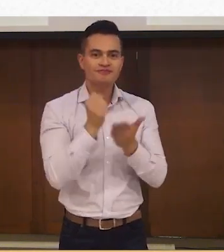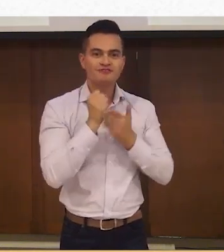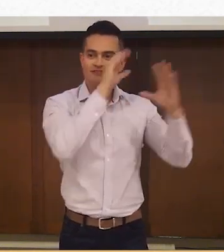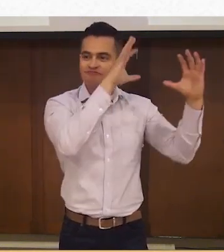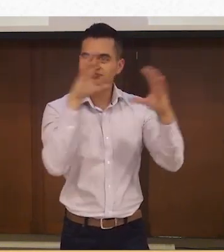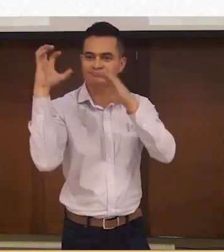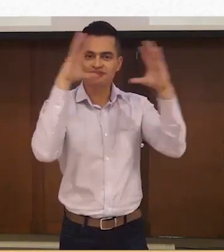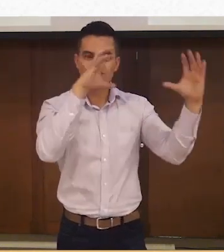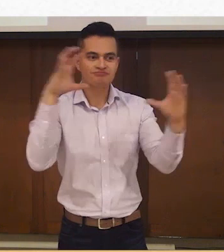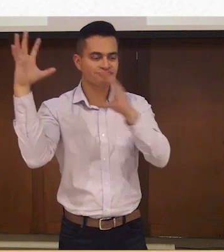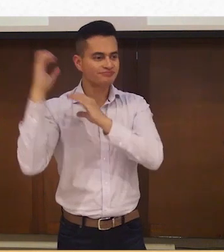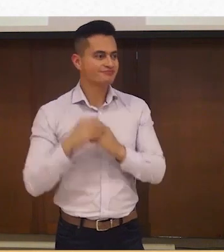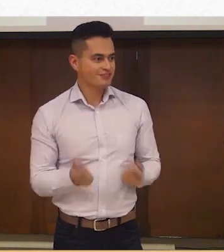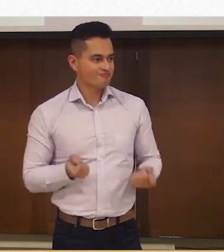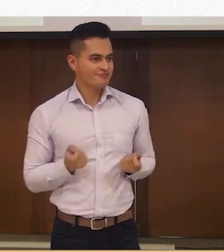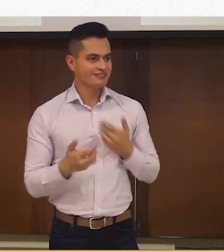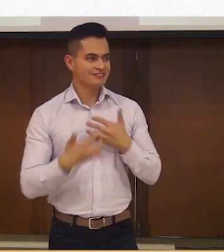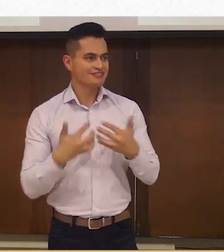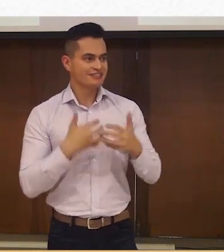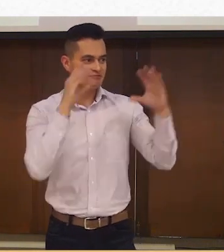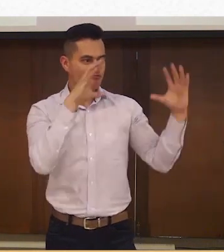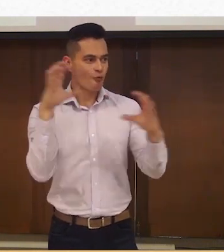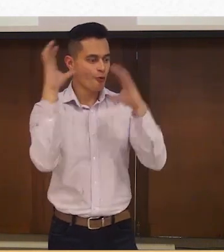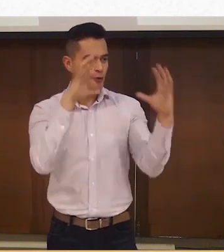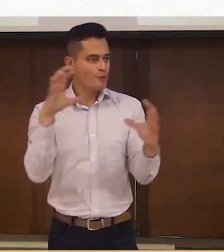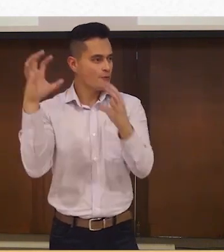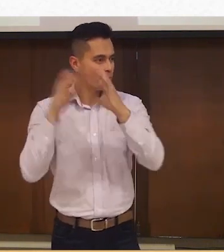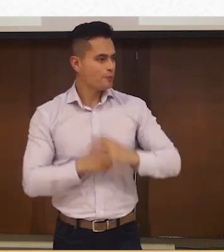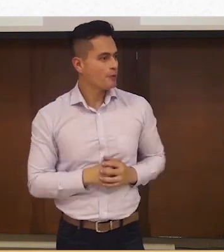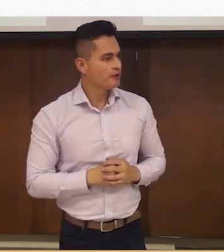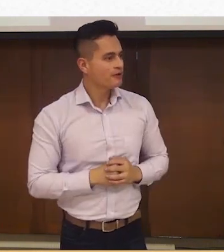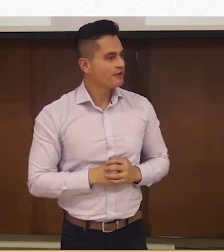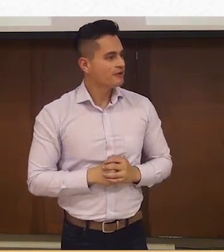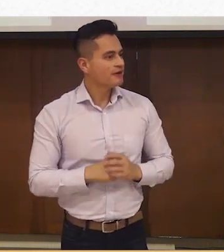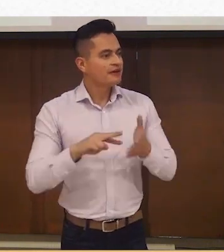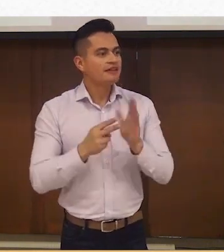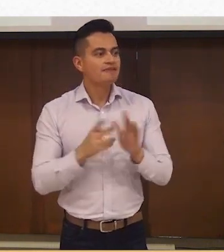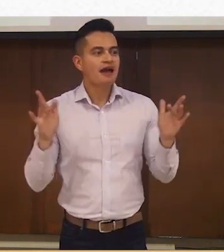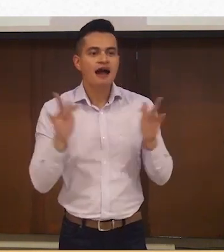así en el Photoshop para que se vea, den la